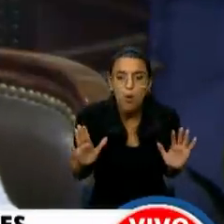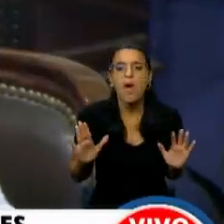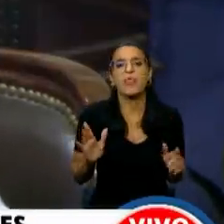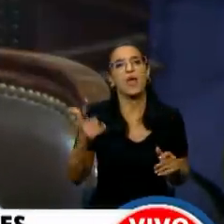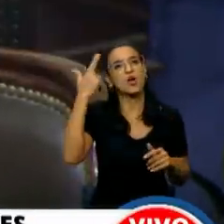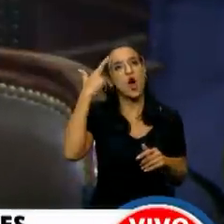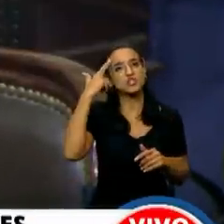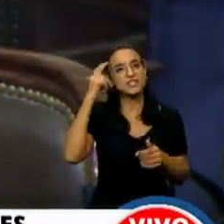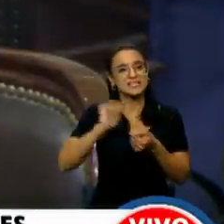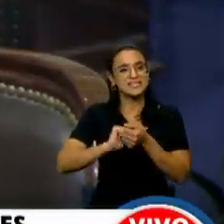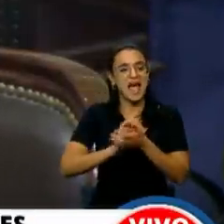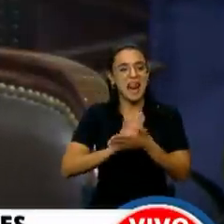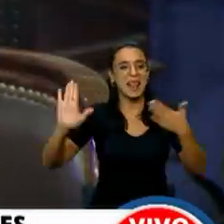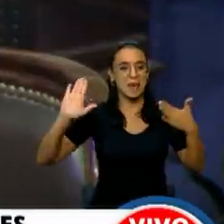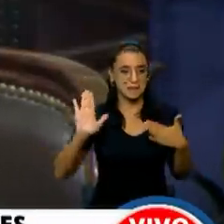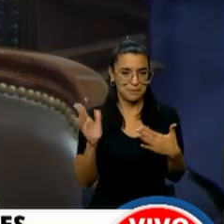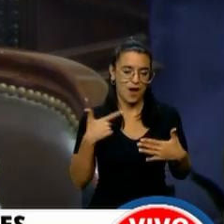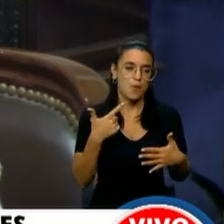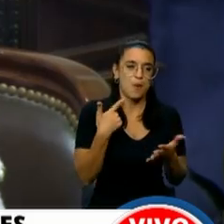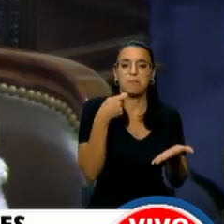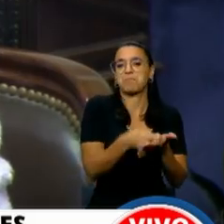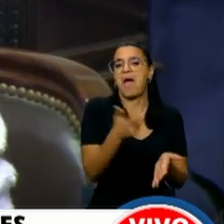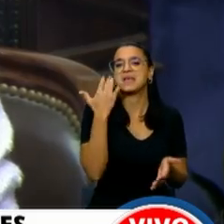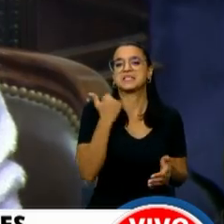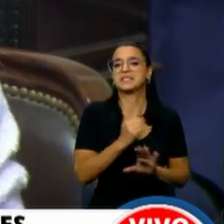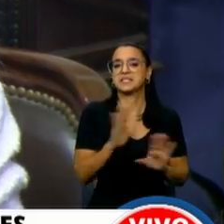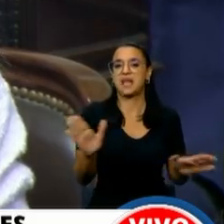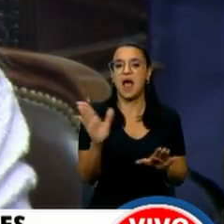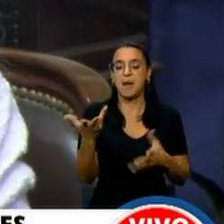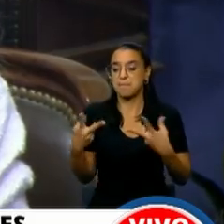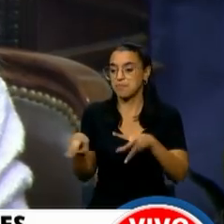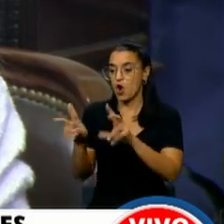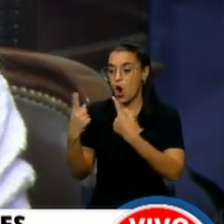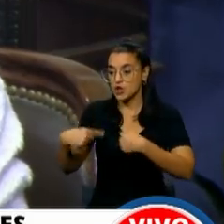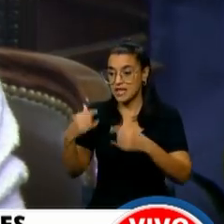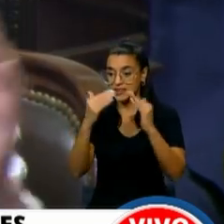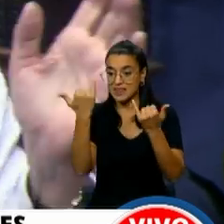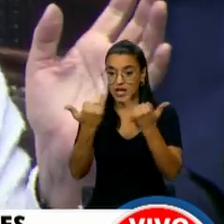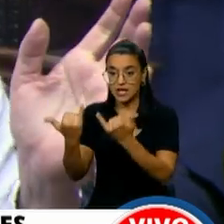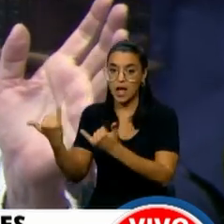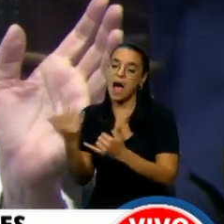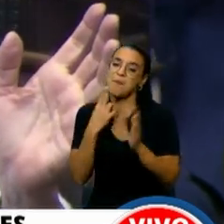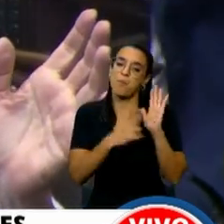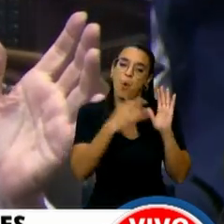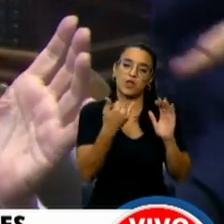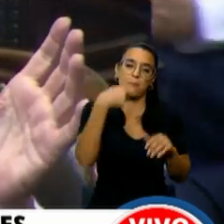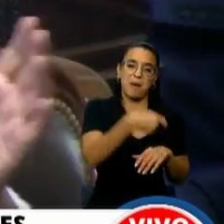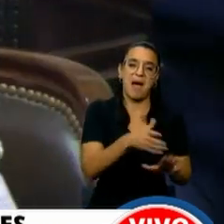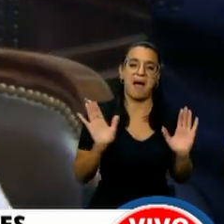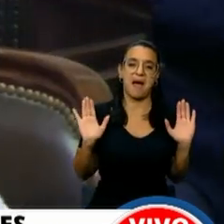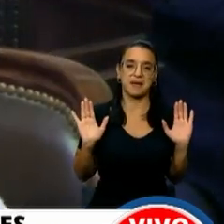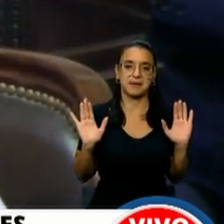descansar su conciencia tranquila para justificar que los patrimonios mal habidos que tienen pagan un impuesto extraordinario